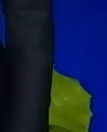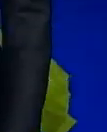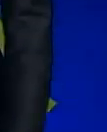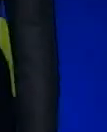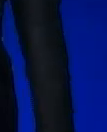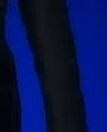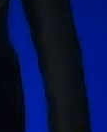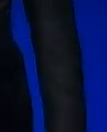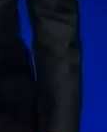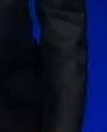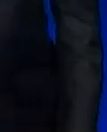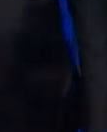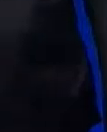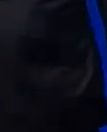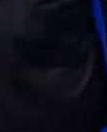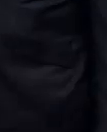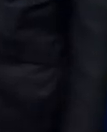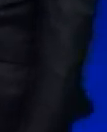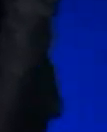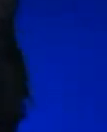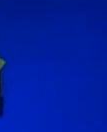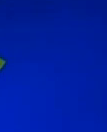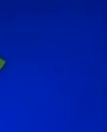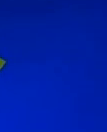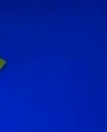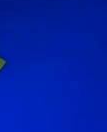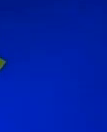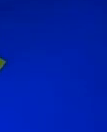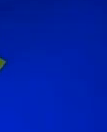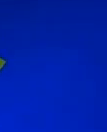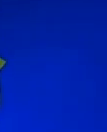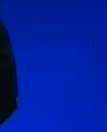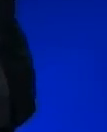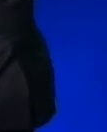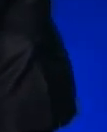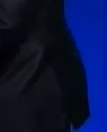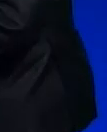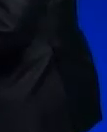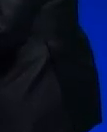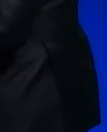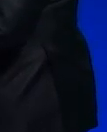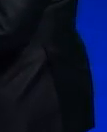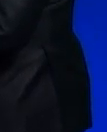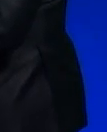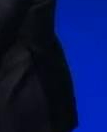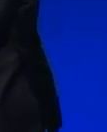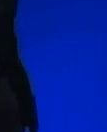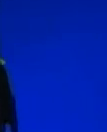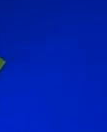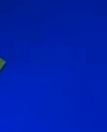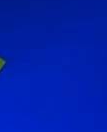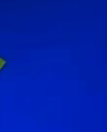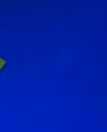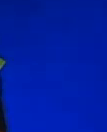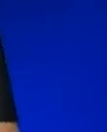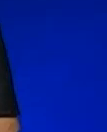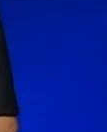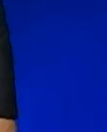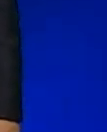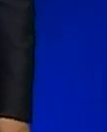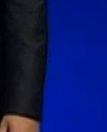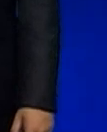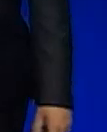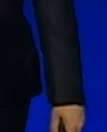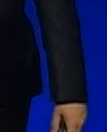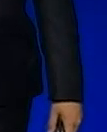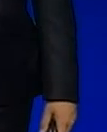grados. Moviéndonos alrededor de Bolivia, para este jueves la temperatura llegará a 18 en Oruro, 13 para la ciudad de Potosí, 15 grados en la